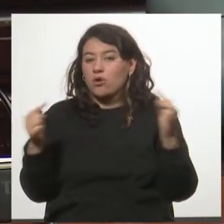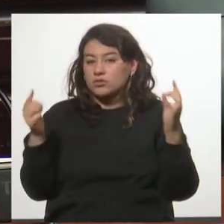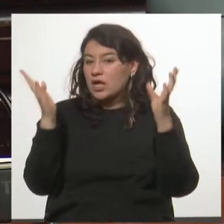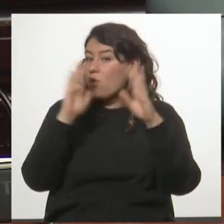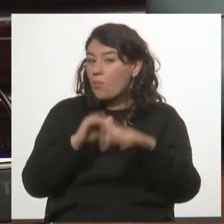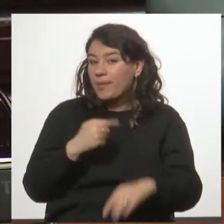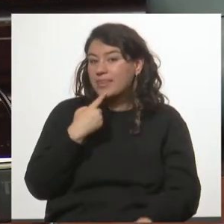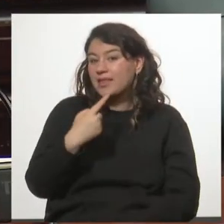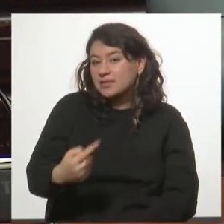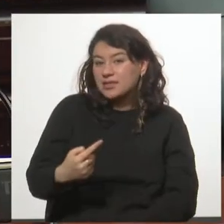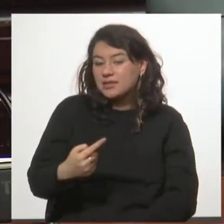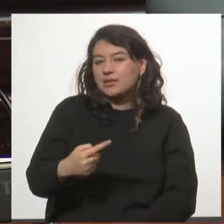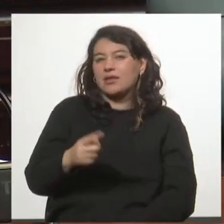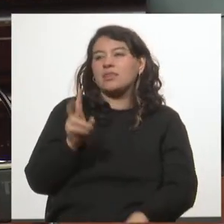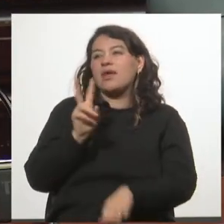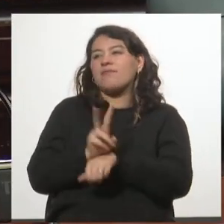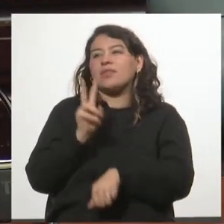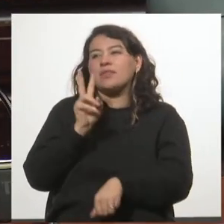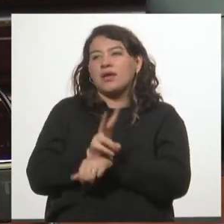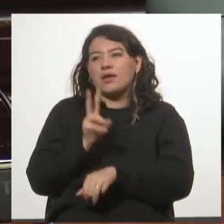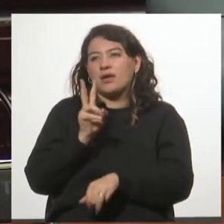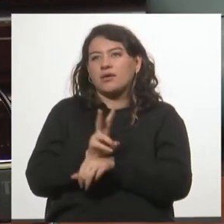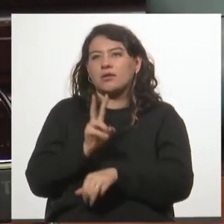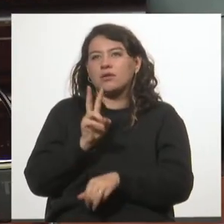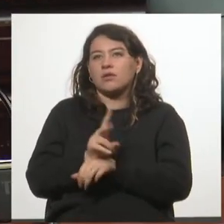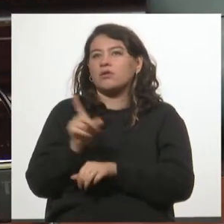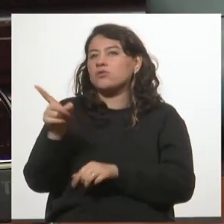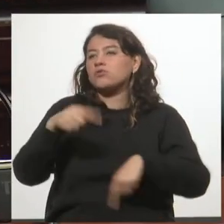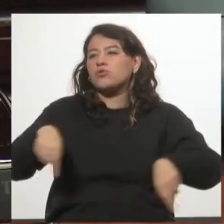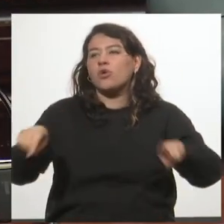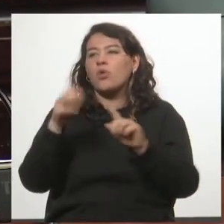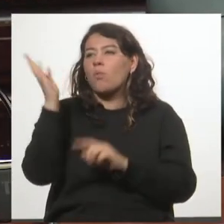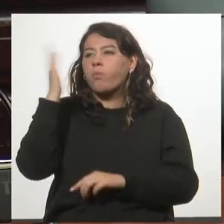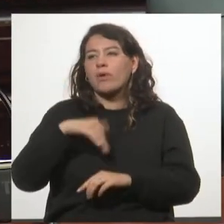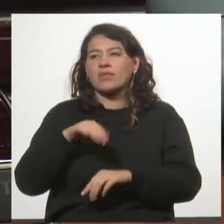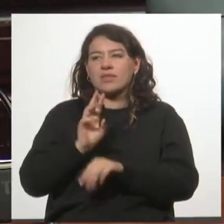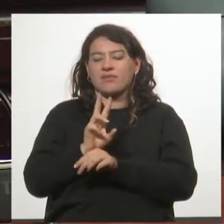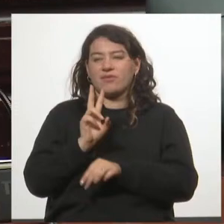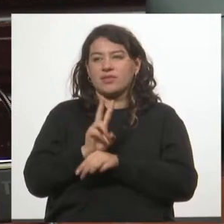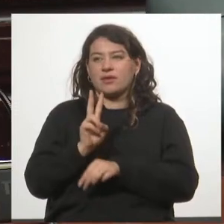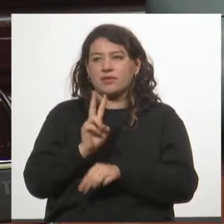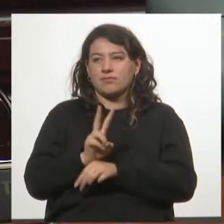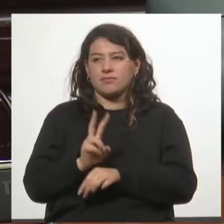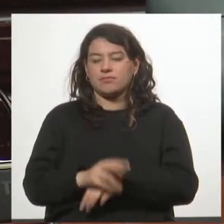aclarar tener que defender lo que no pueden defender